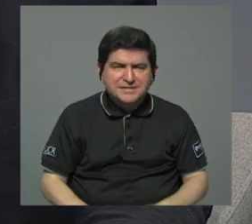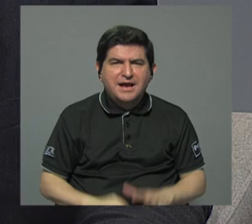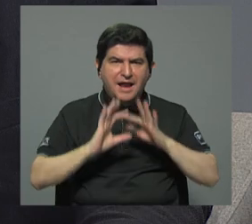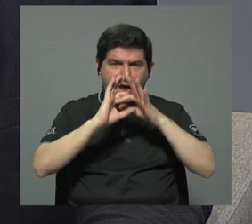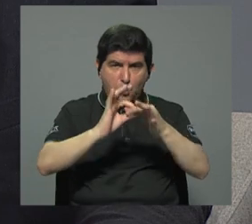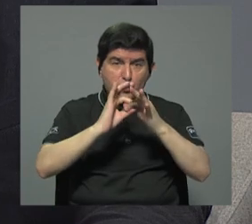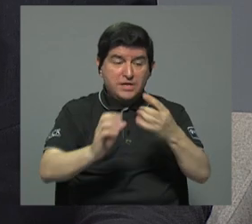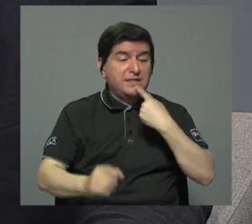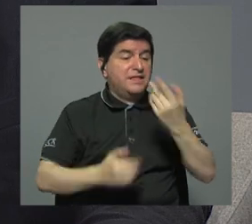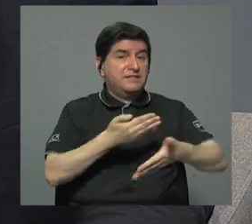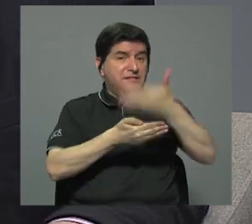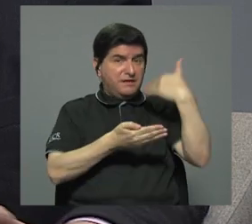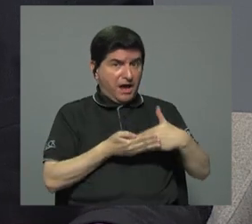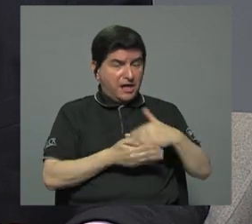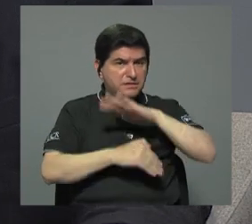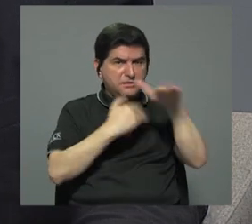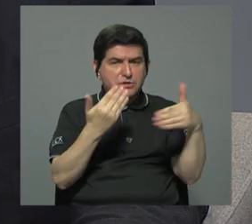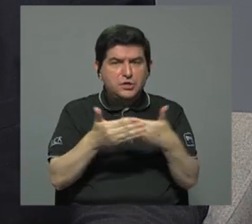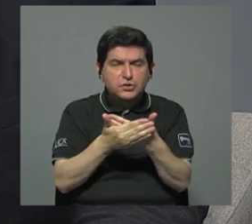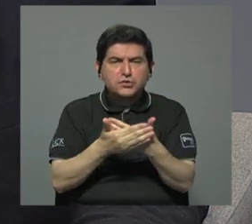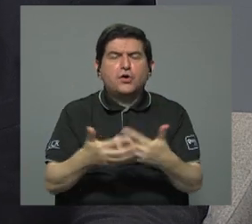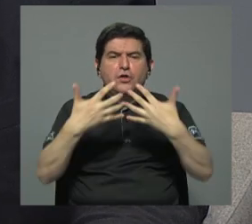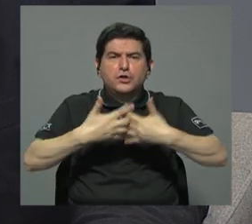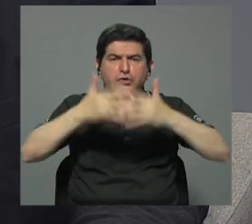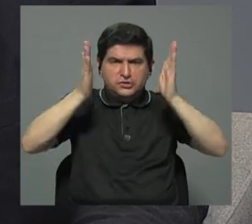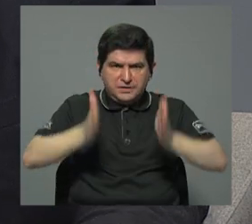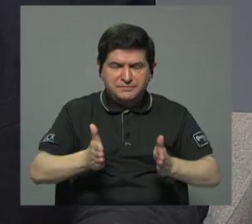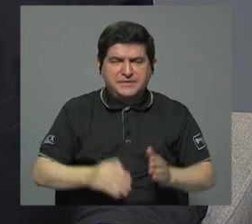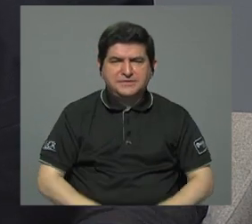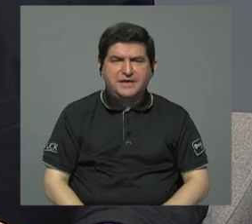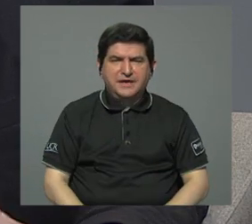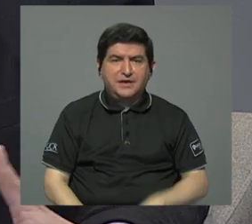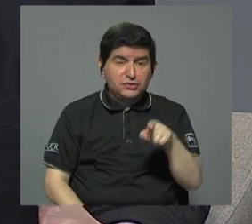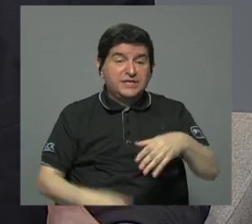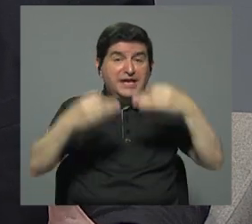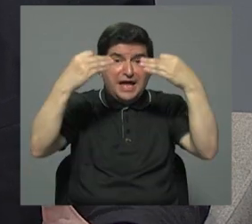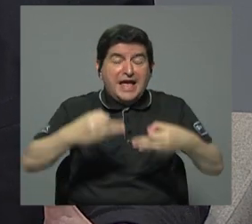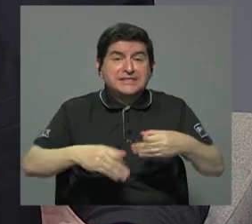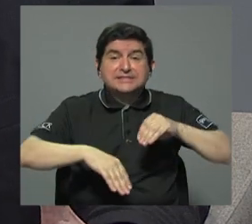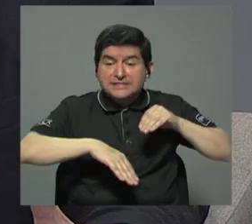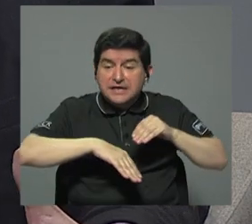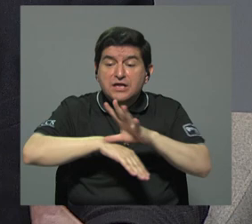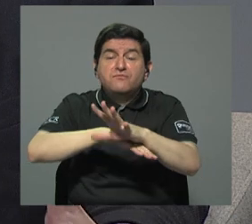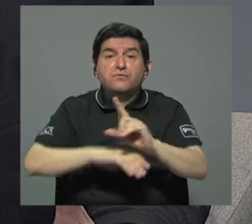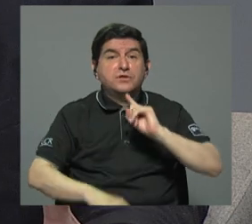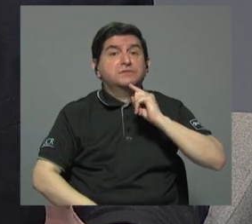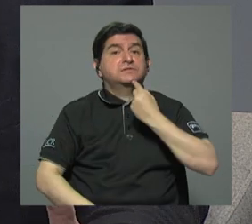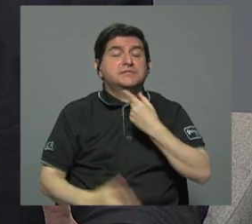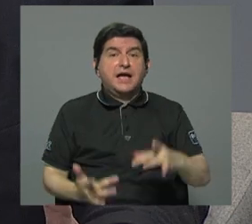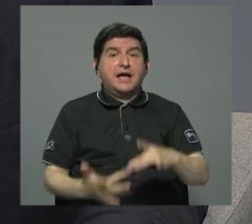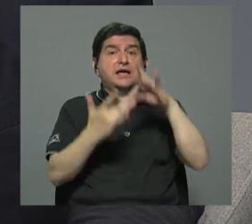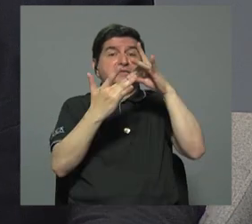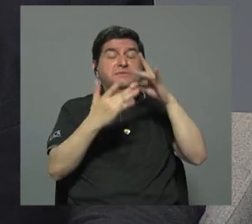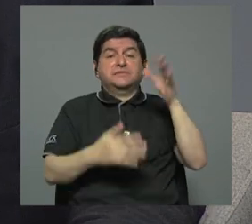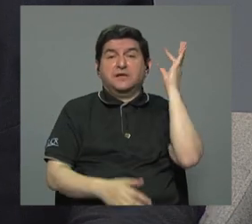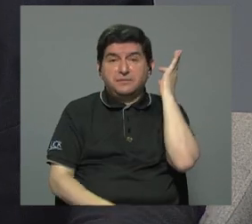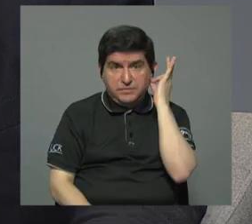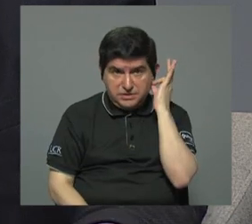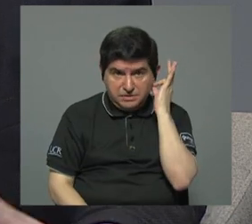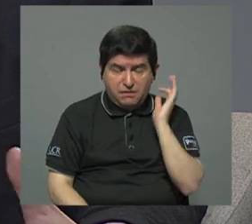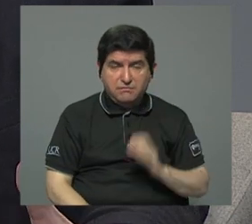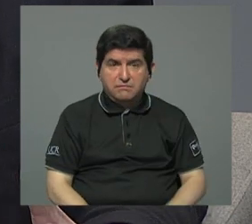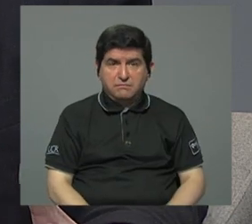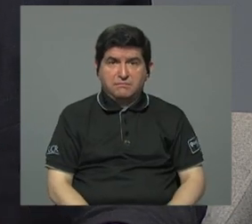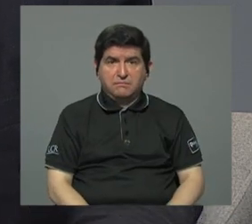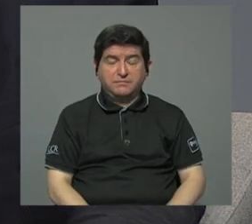la que yo hablaba ahora, de todo un sector del gran empresariado, que va a ser una medida que va a tener implicaciones muy serias, especialmente para las mujeres, ¿verdad?, que